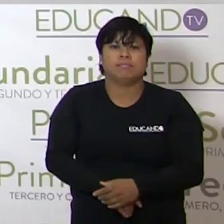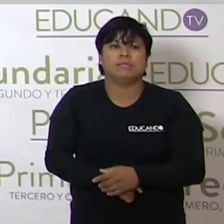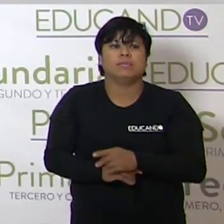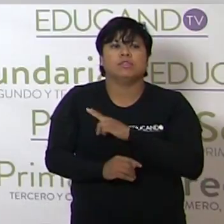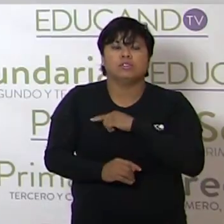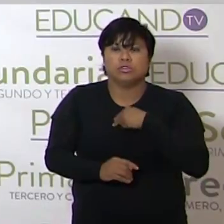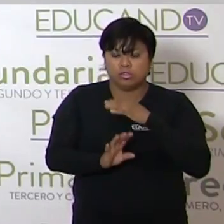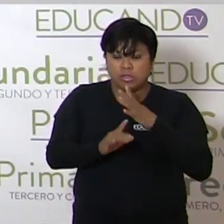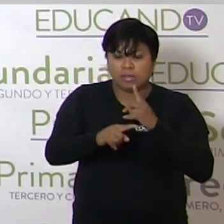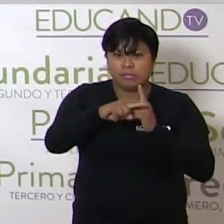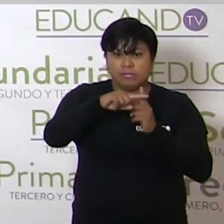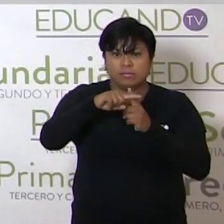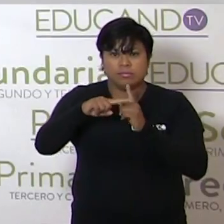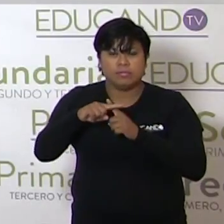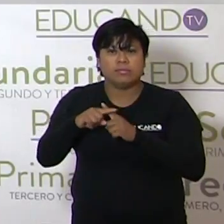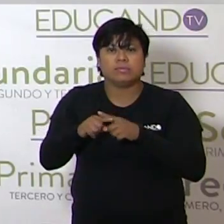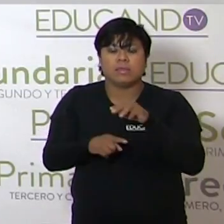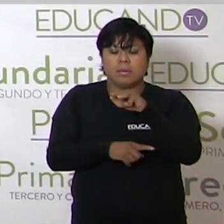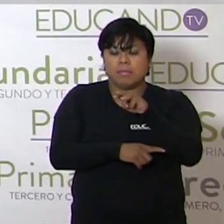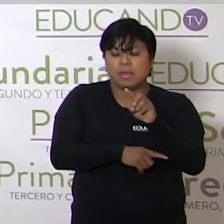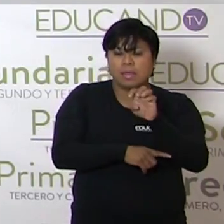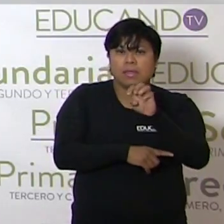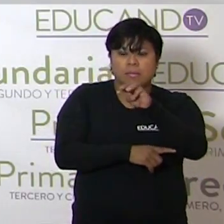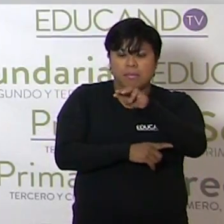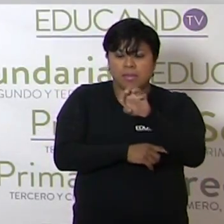Hemos sumado, aquí le vamos a poner media,